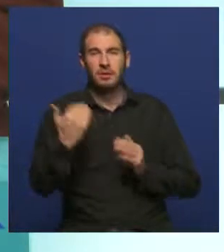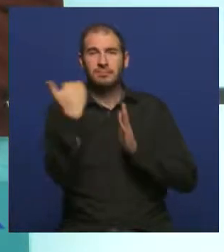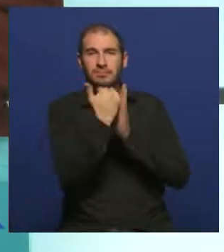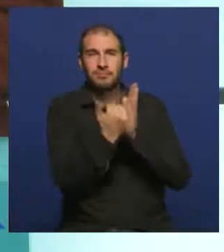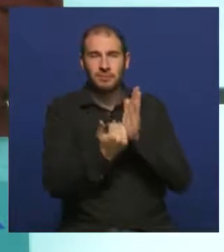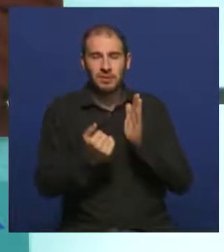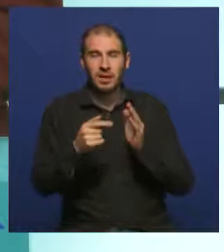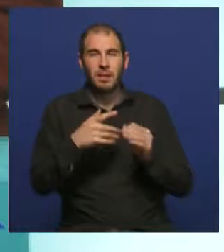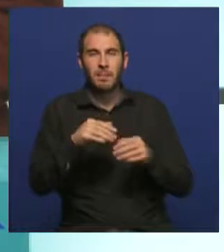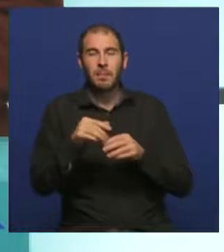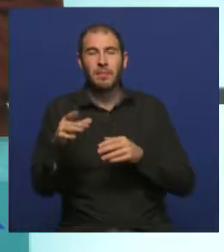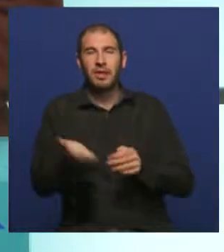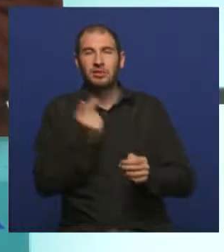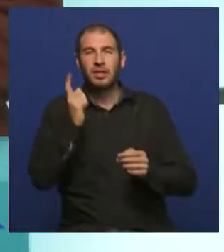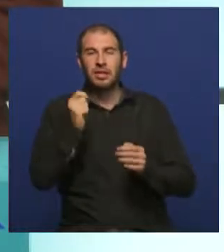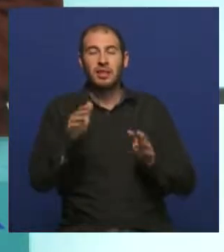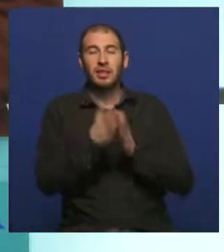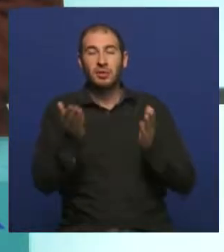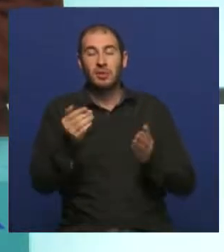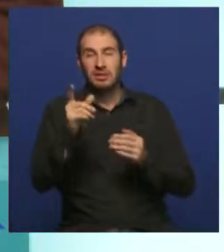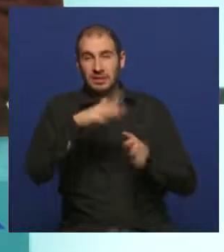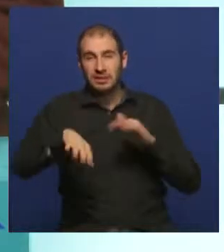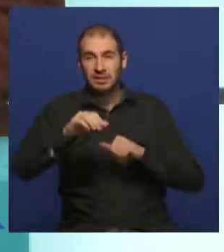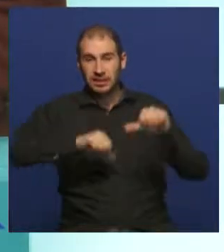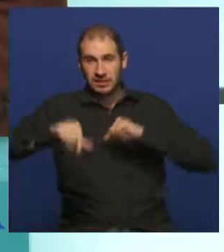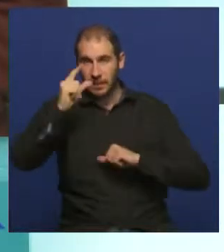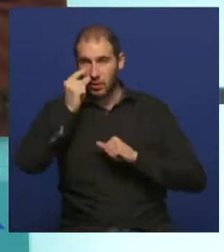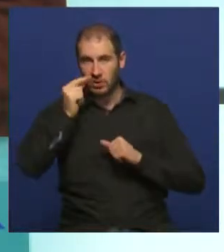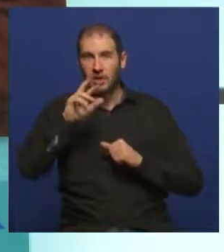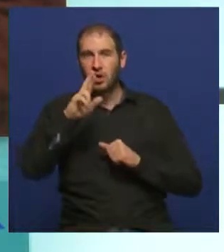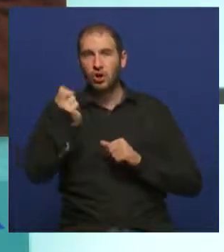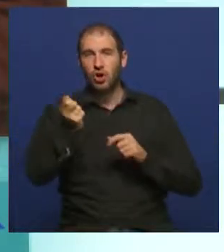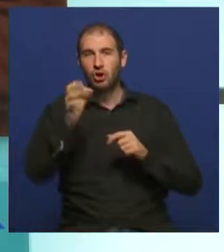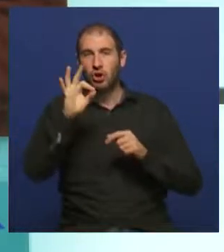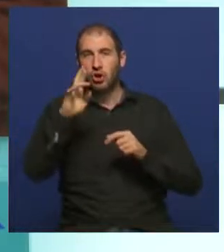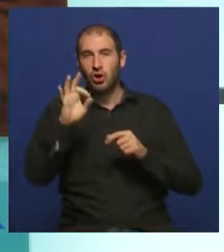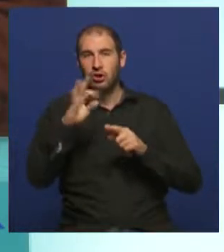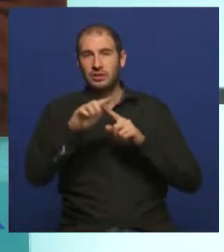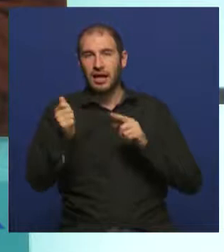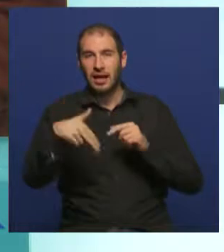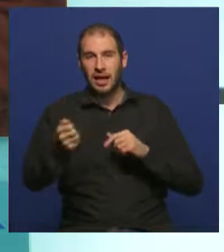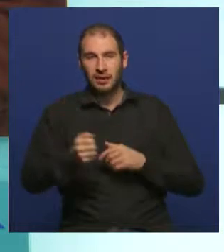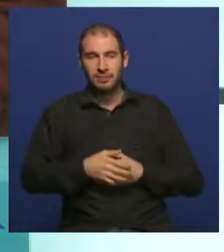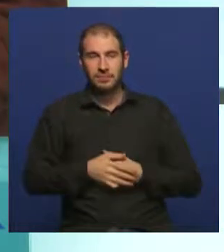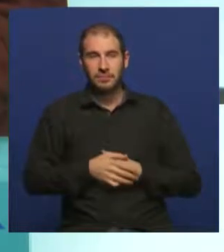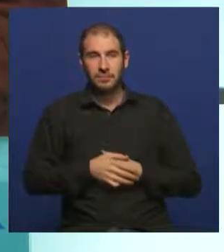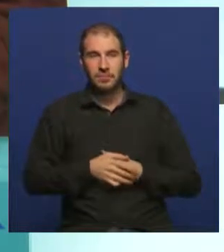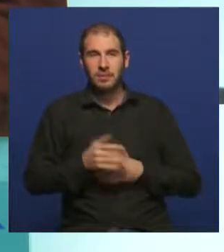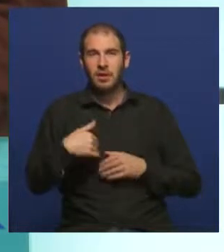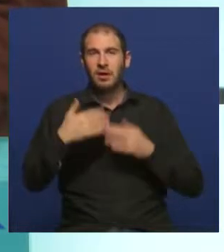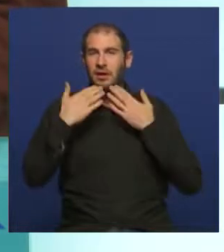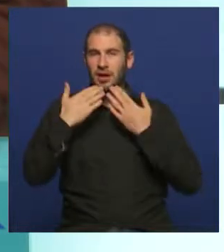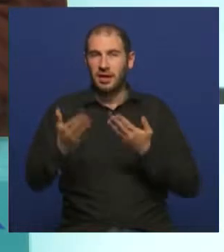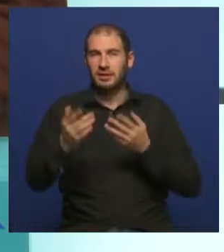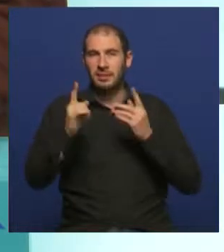específicamente la ha dirigido la directora de publicaciones de Ciencias Políticas, Roxana Rodríguez, y va mi agradecimiento